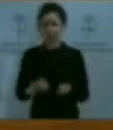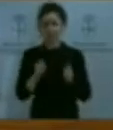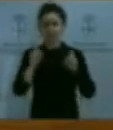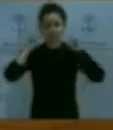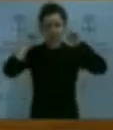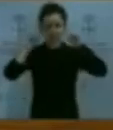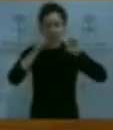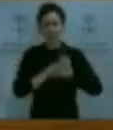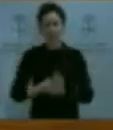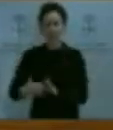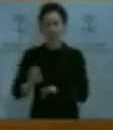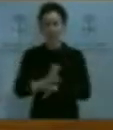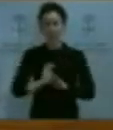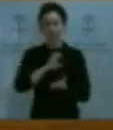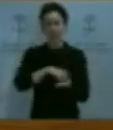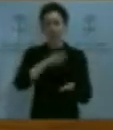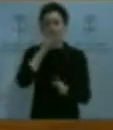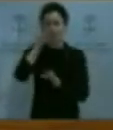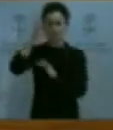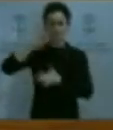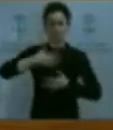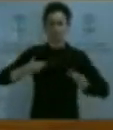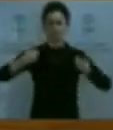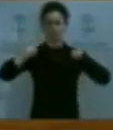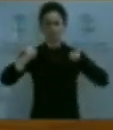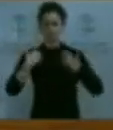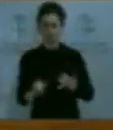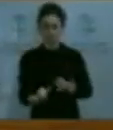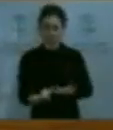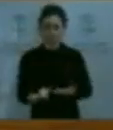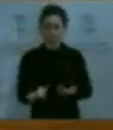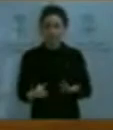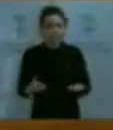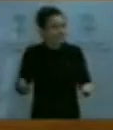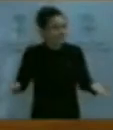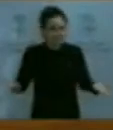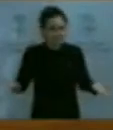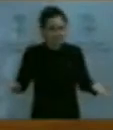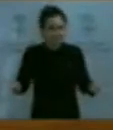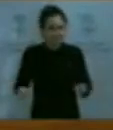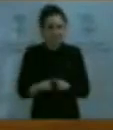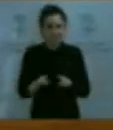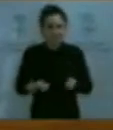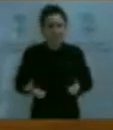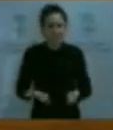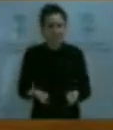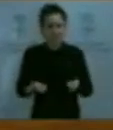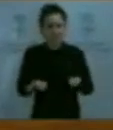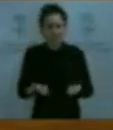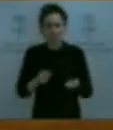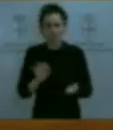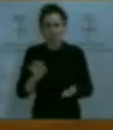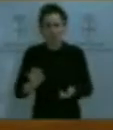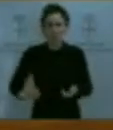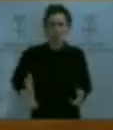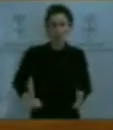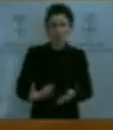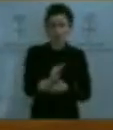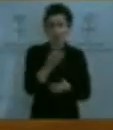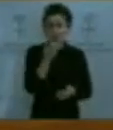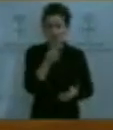transferidas, lo lógico no será hinchar el gasto o la inversión, si usted prefiere, en el Ministerio, que es carente